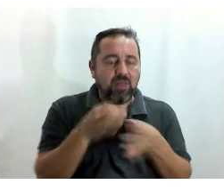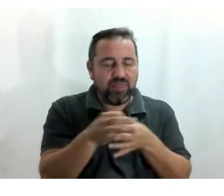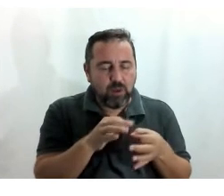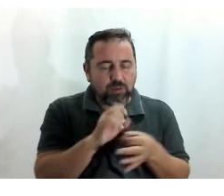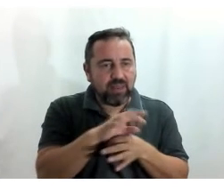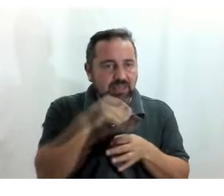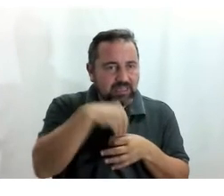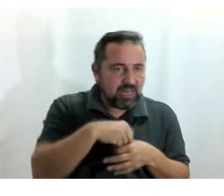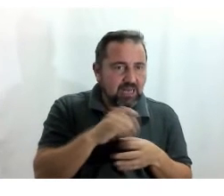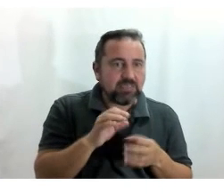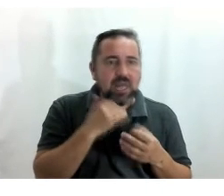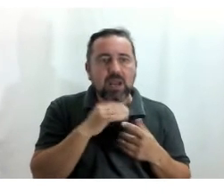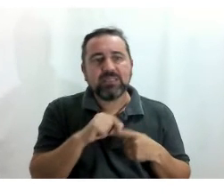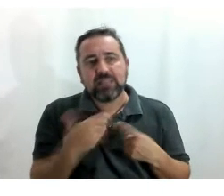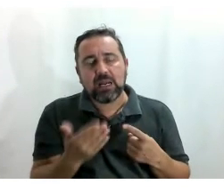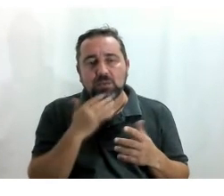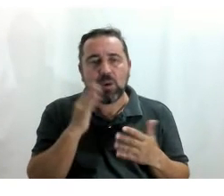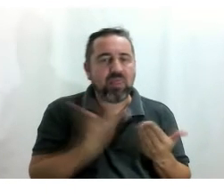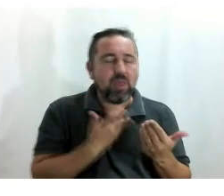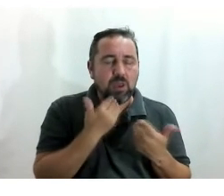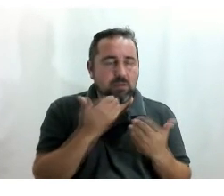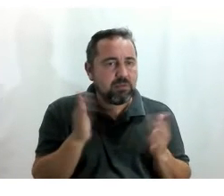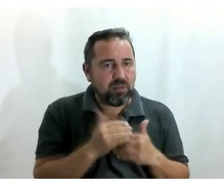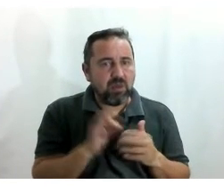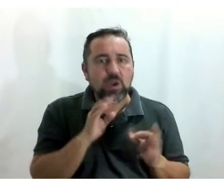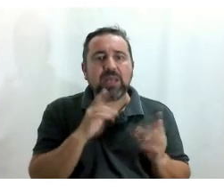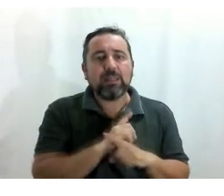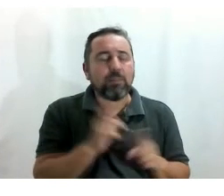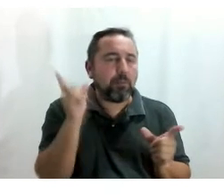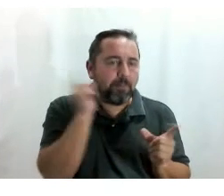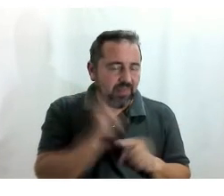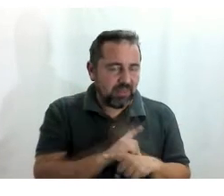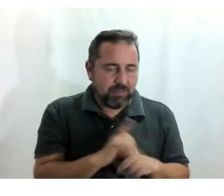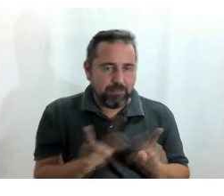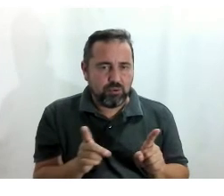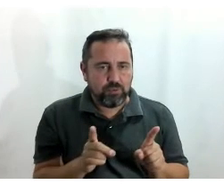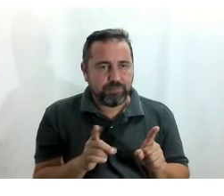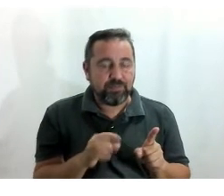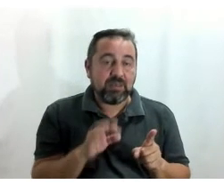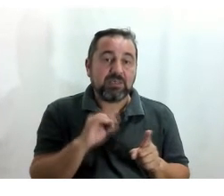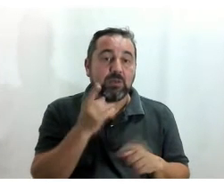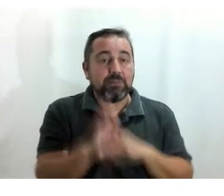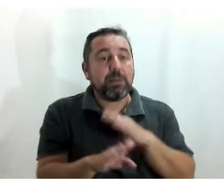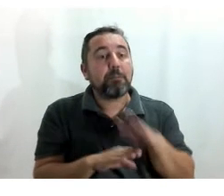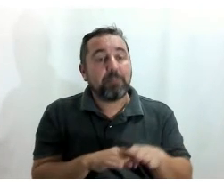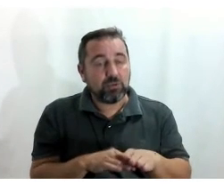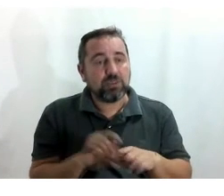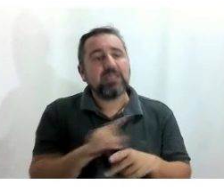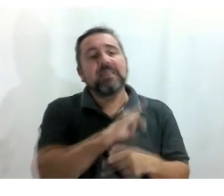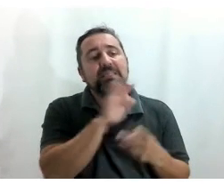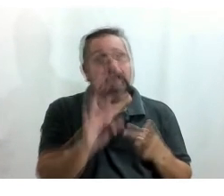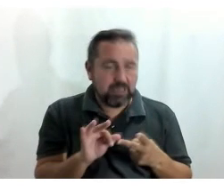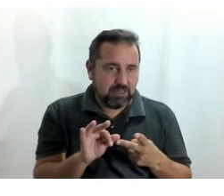internas, ni en las células ciliadas externas, ni producía pérdida auditiva. Esto era un primer paso. El siguiente paso